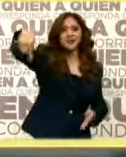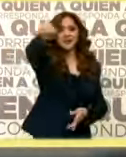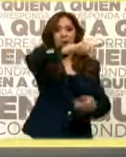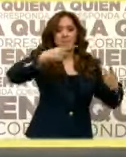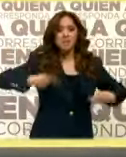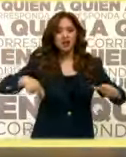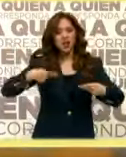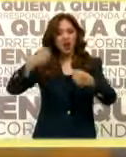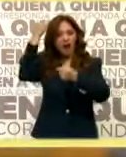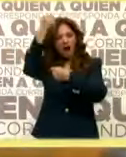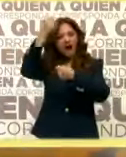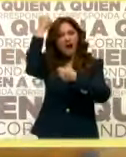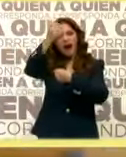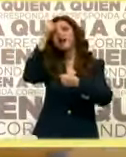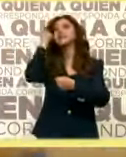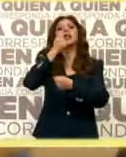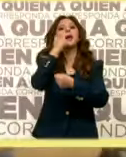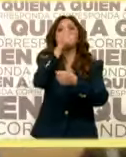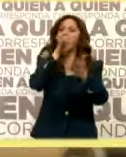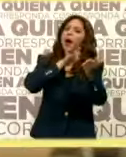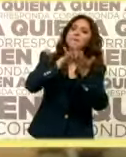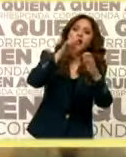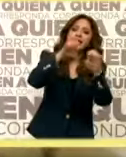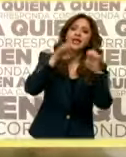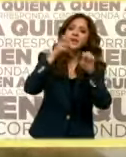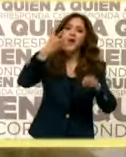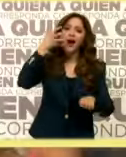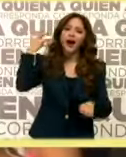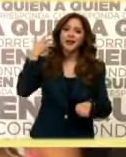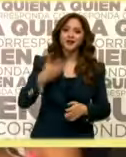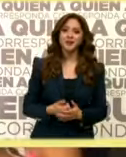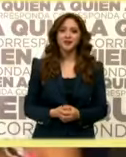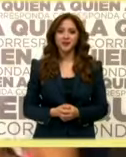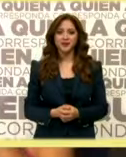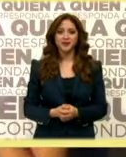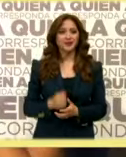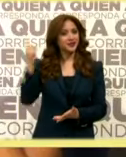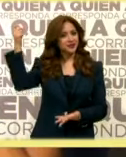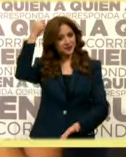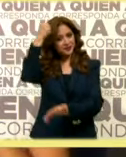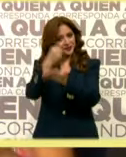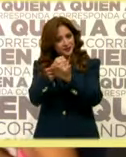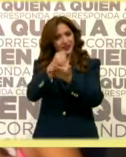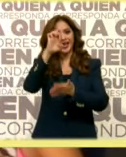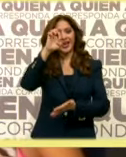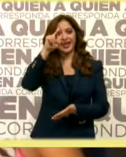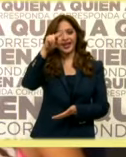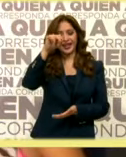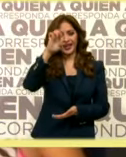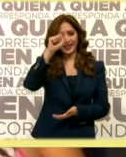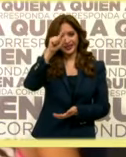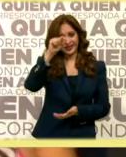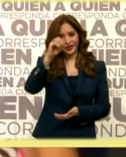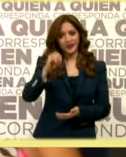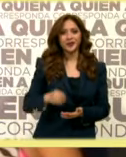siempre apoya en las buenas y en las malas. Para quien corresponda, Ernesto